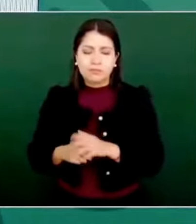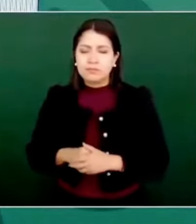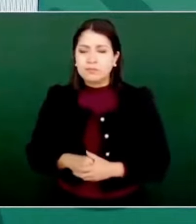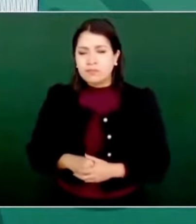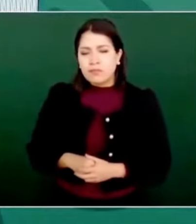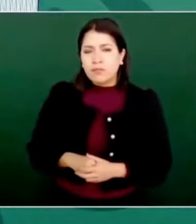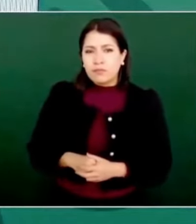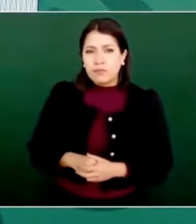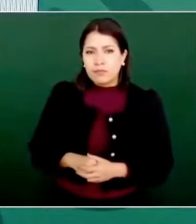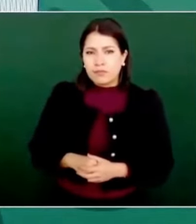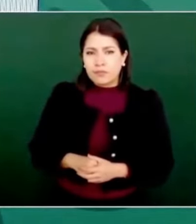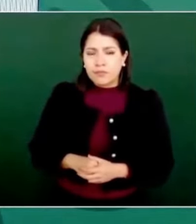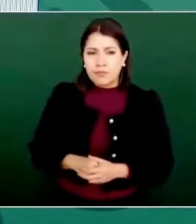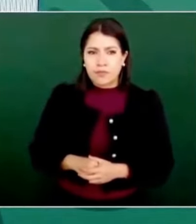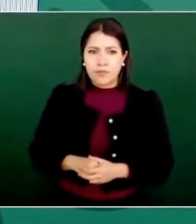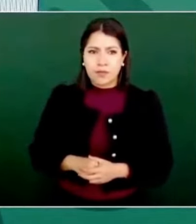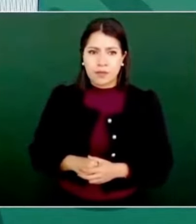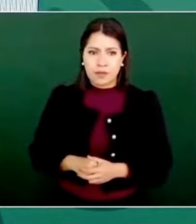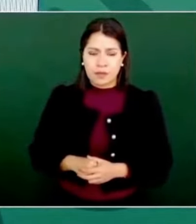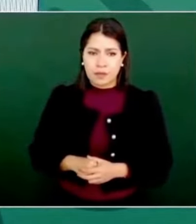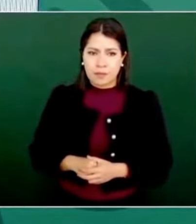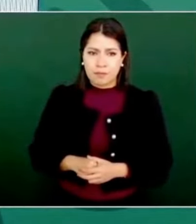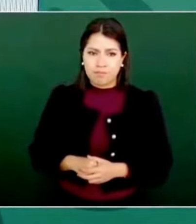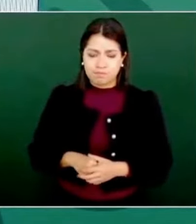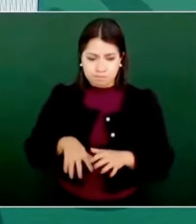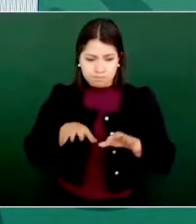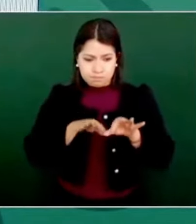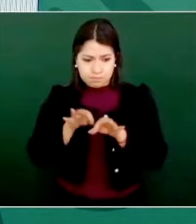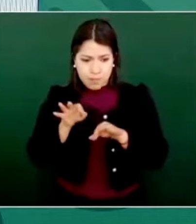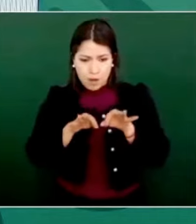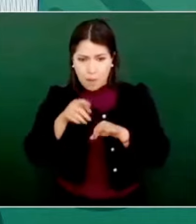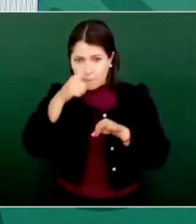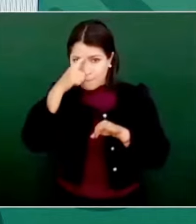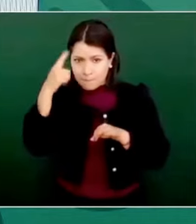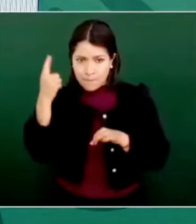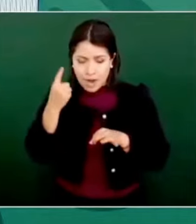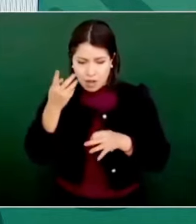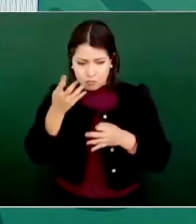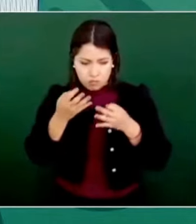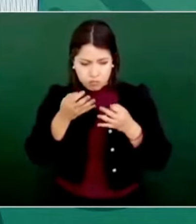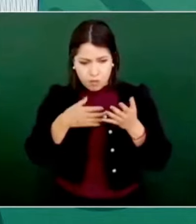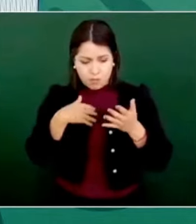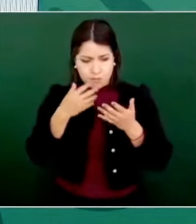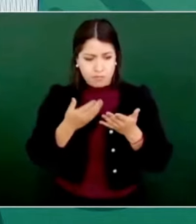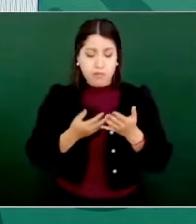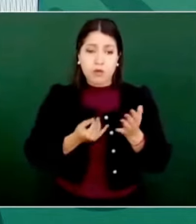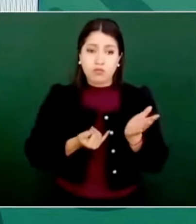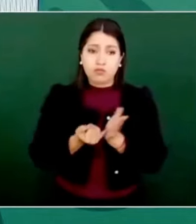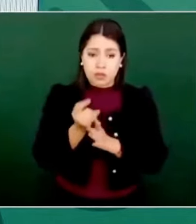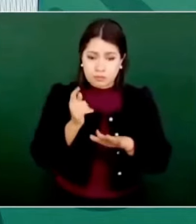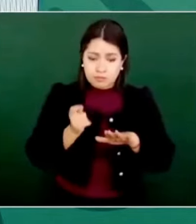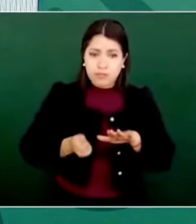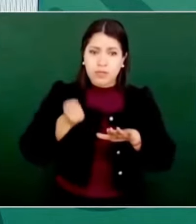que se elabore una sentencia porque en los primeros momentos